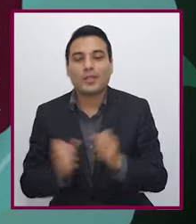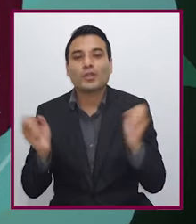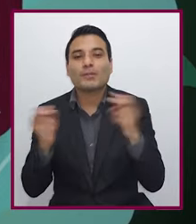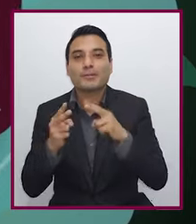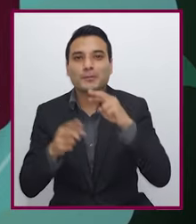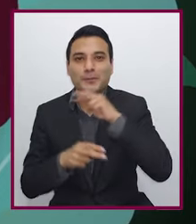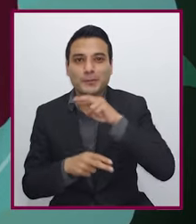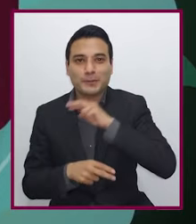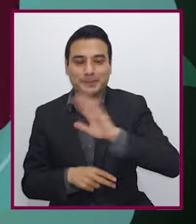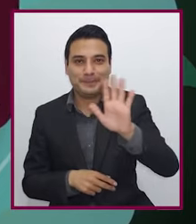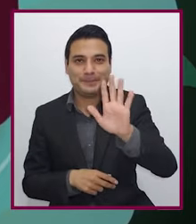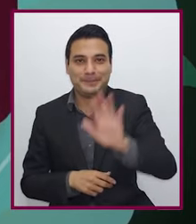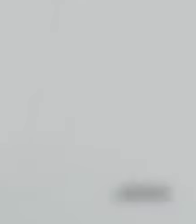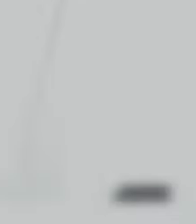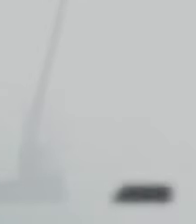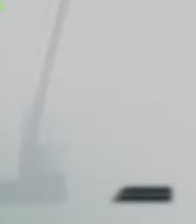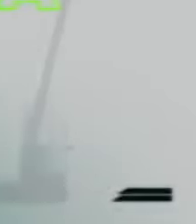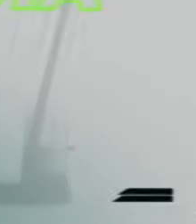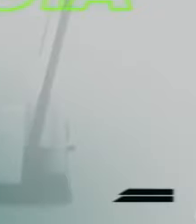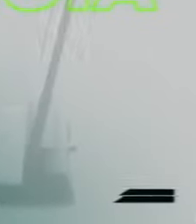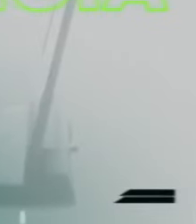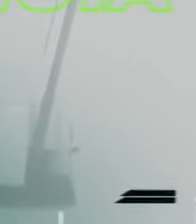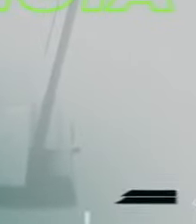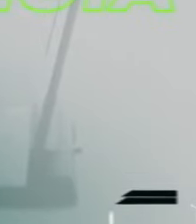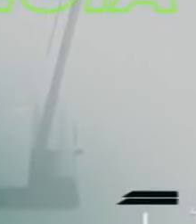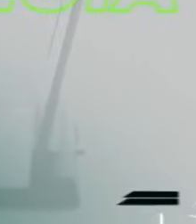servido. Hasta la próxima.